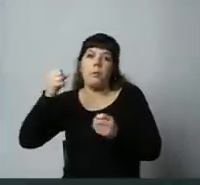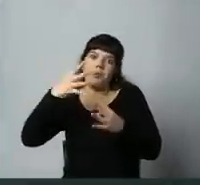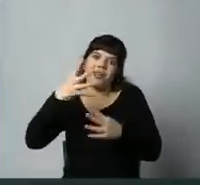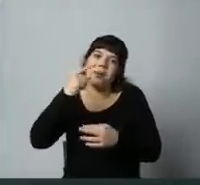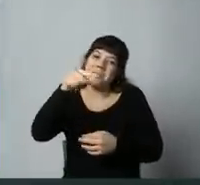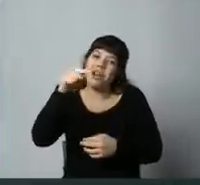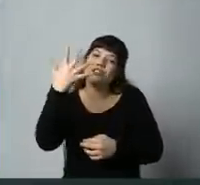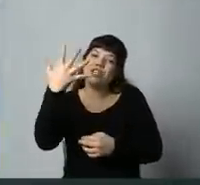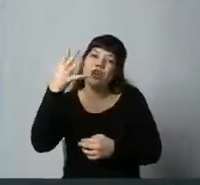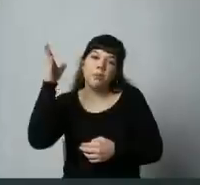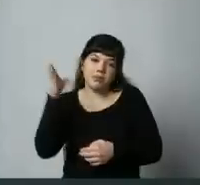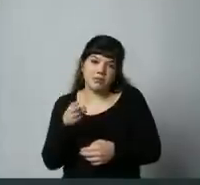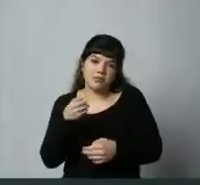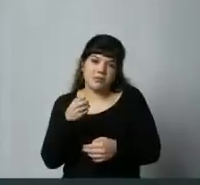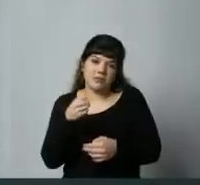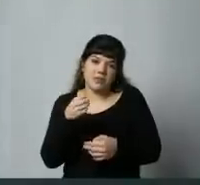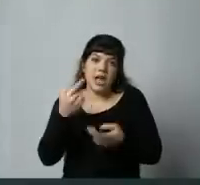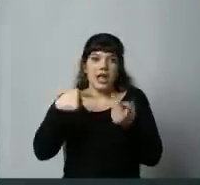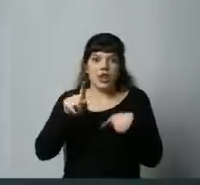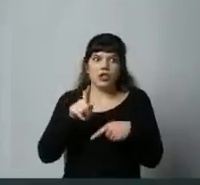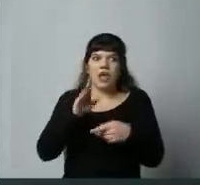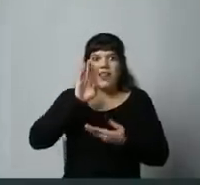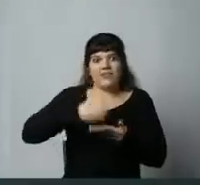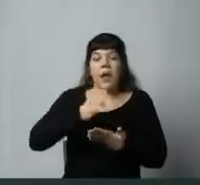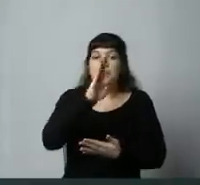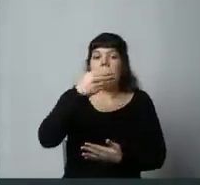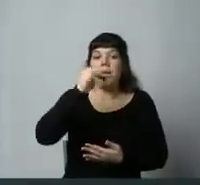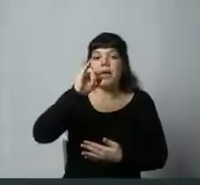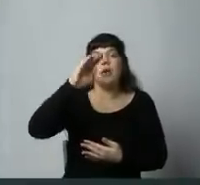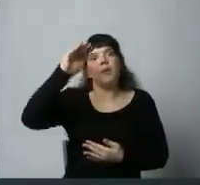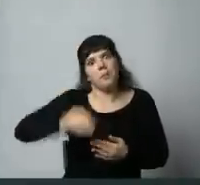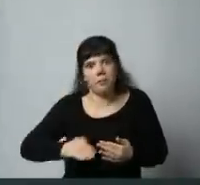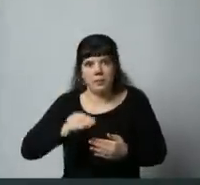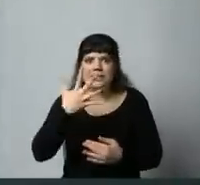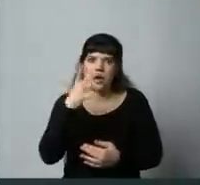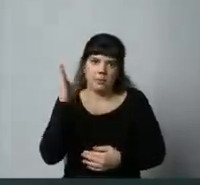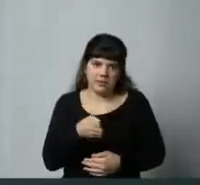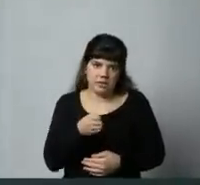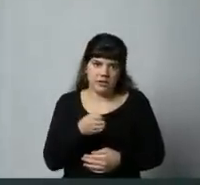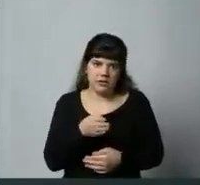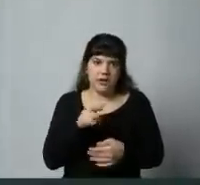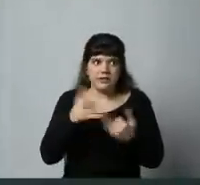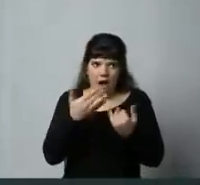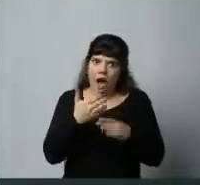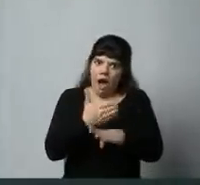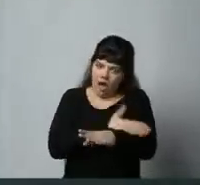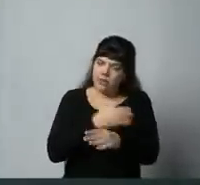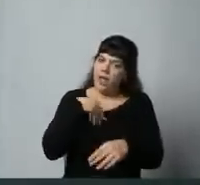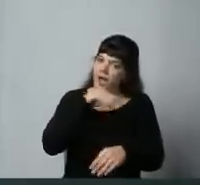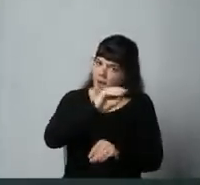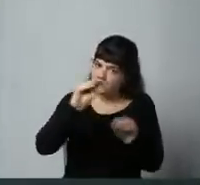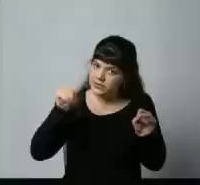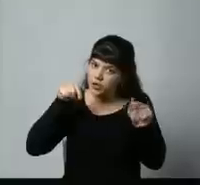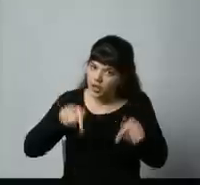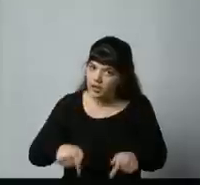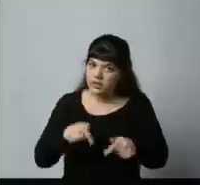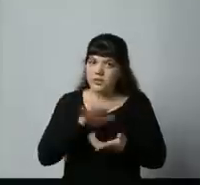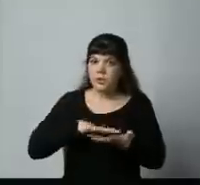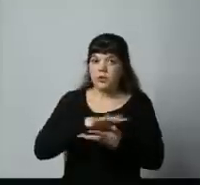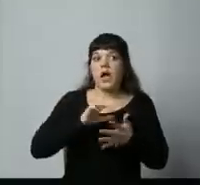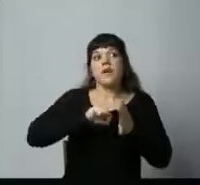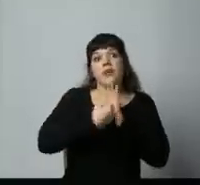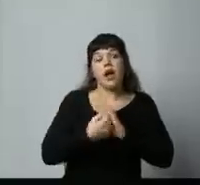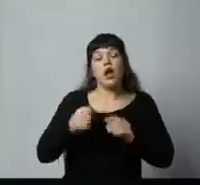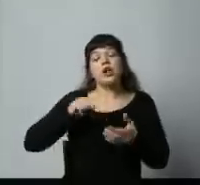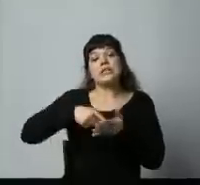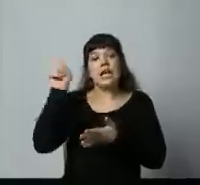5% es una caída del pbi del del 5% ya habíamos adelantado algo de esto El Banco Central había dicho que iba a ser